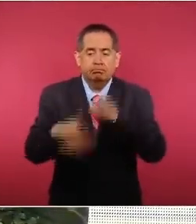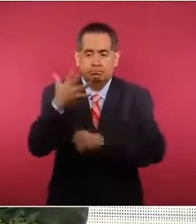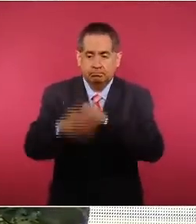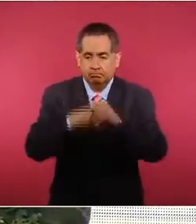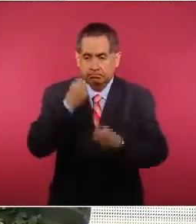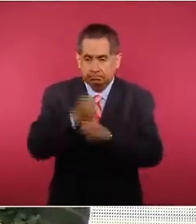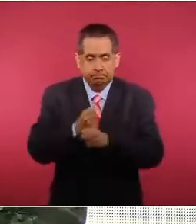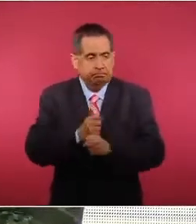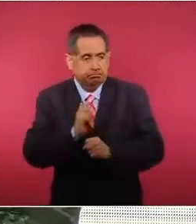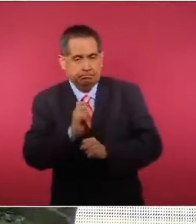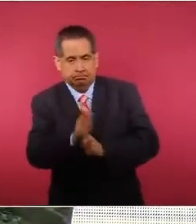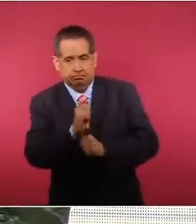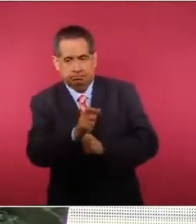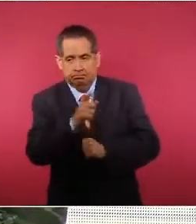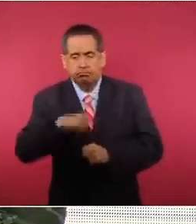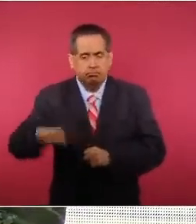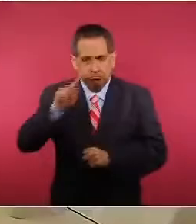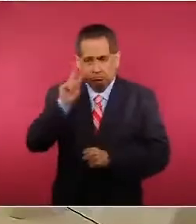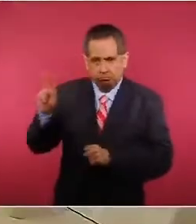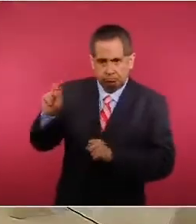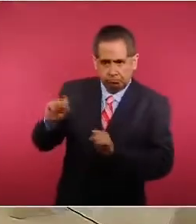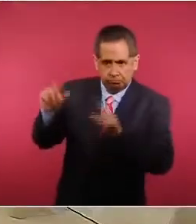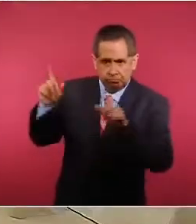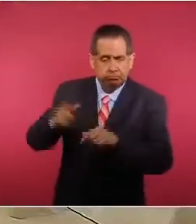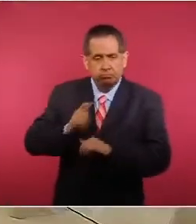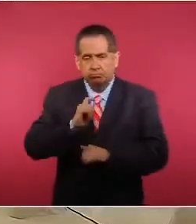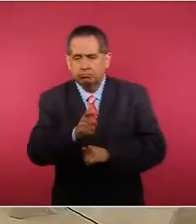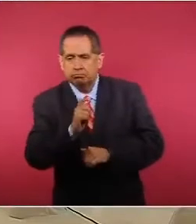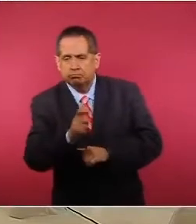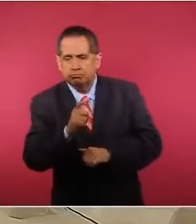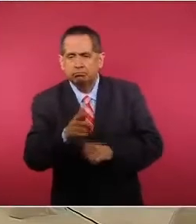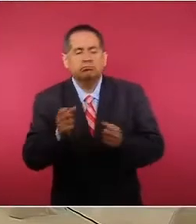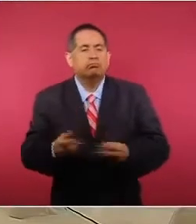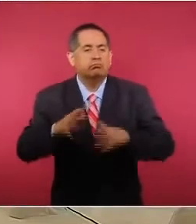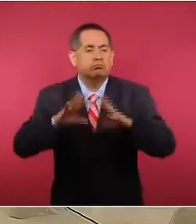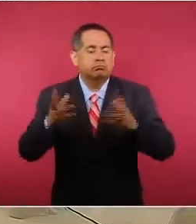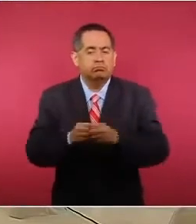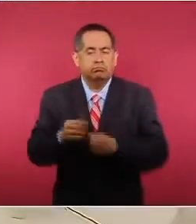costo, como ustedes ven ahí en la pantalla, de